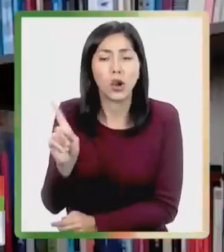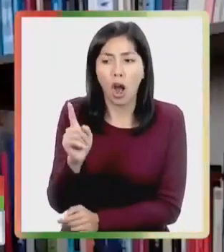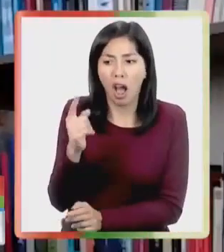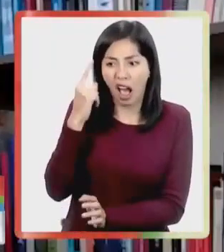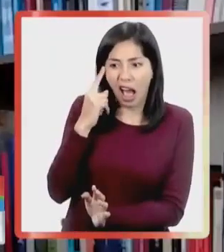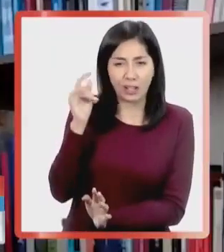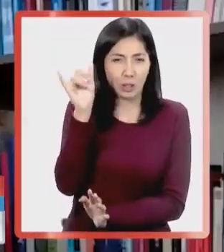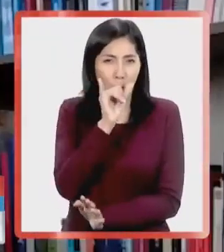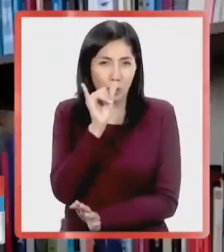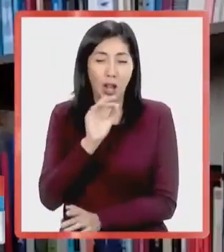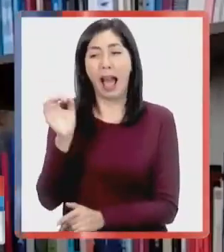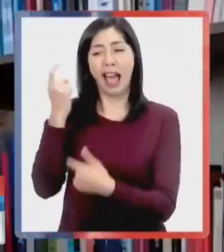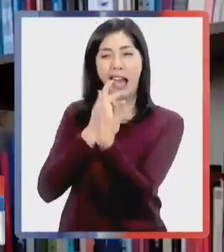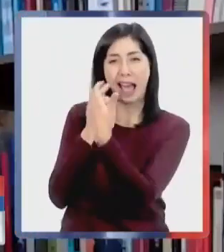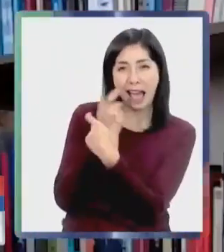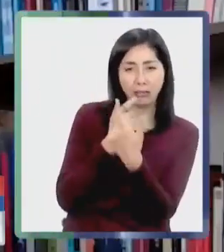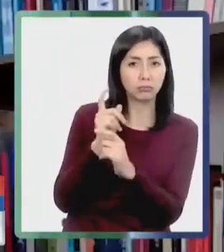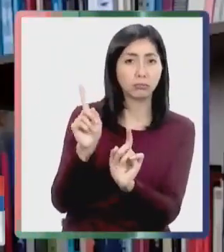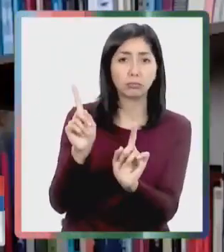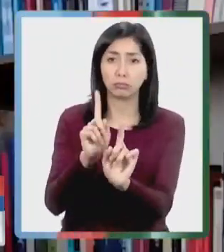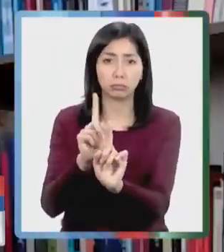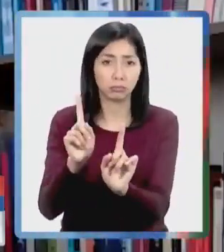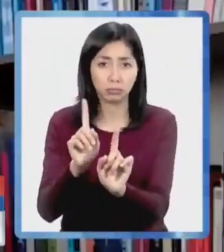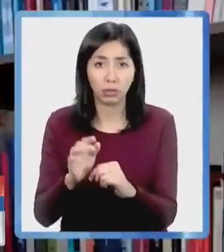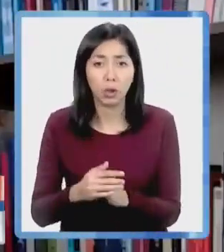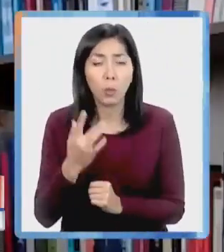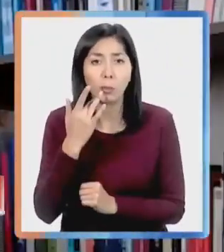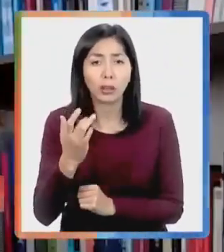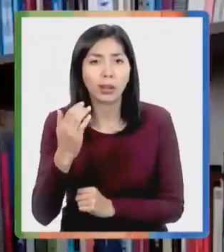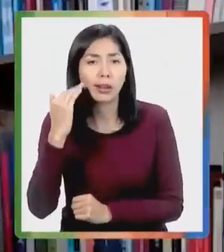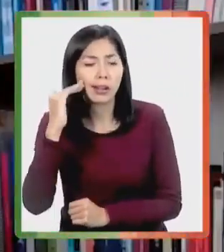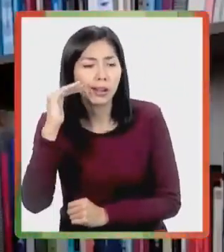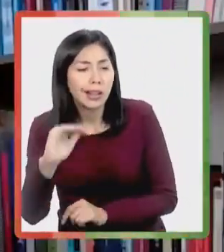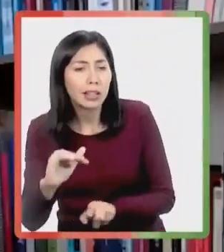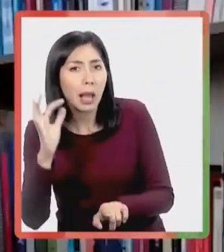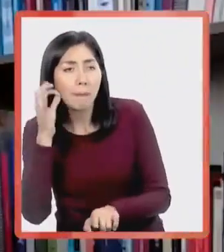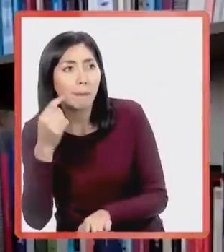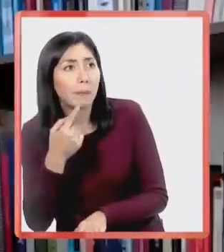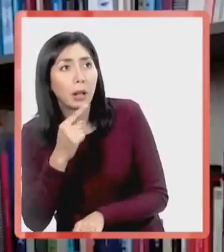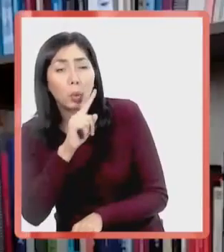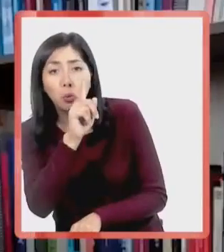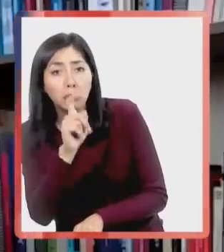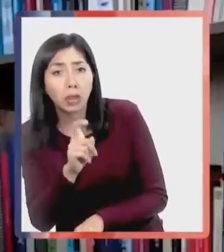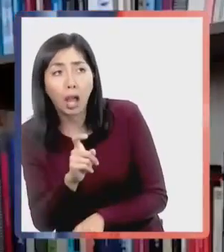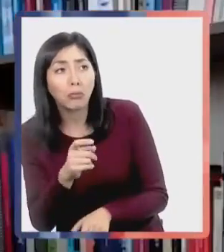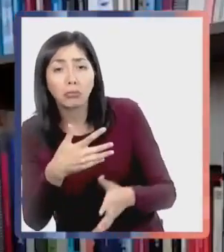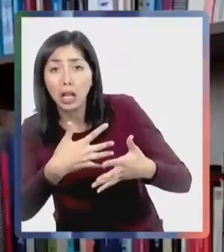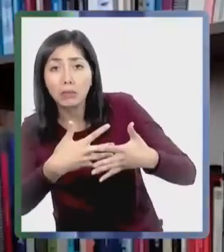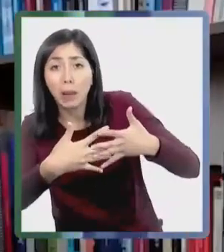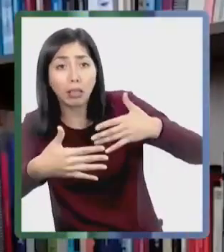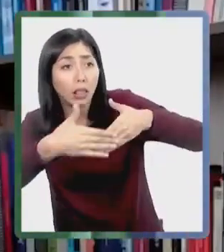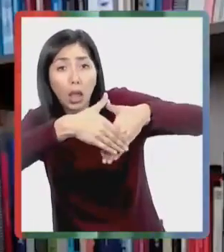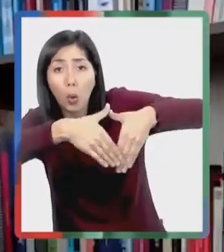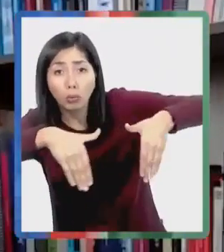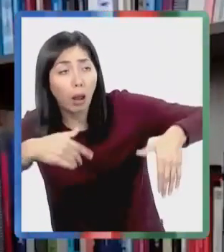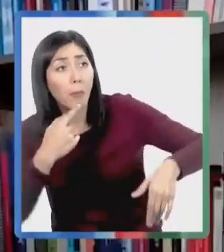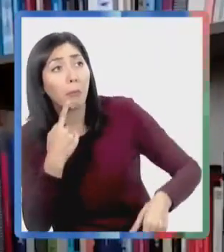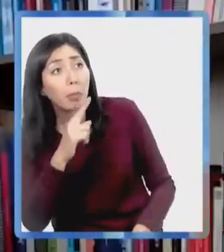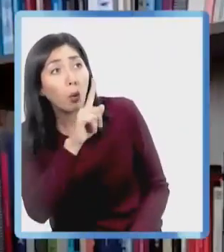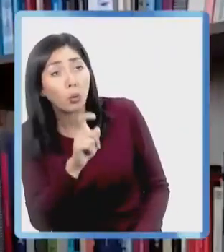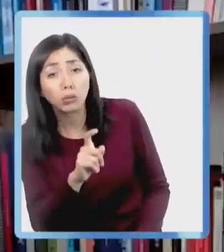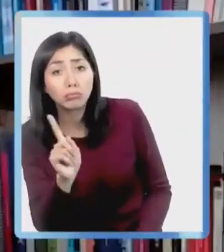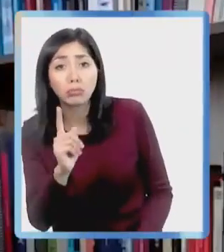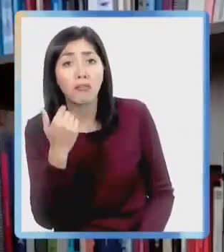la maldad ni la risa a esta situación, porque lo más probable es que esta niña esté preguntando de manera súper transparente, que para ella no